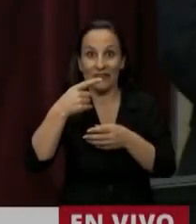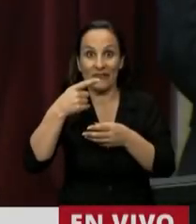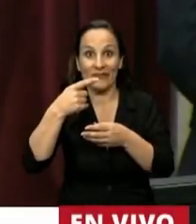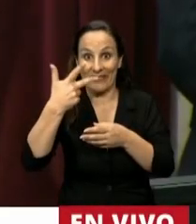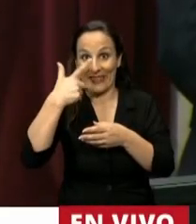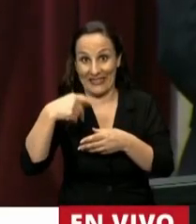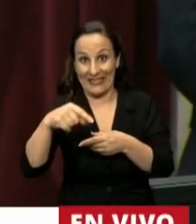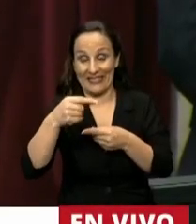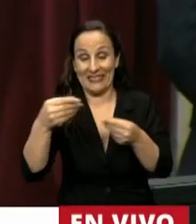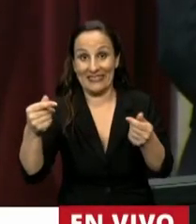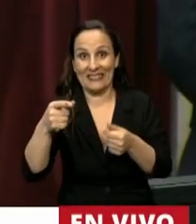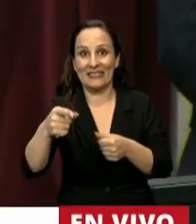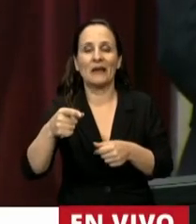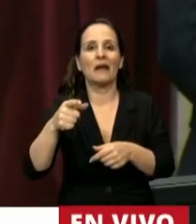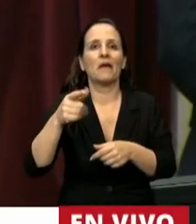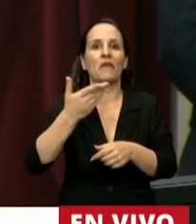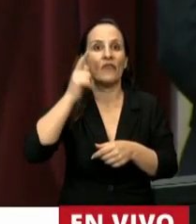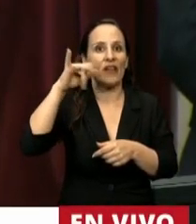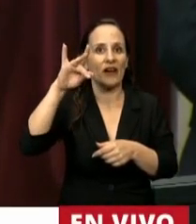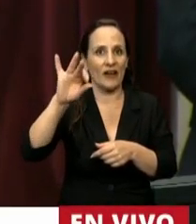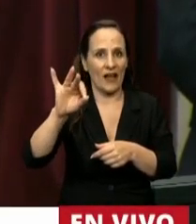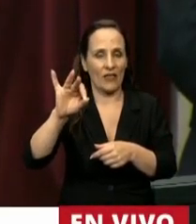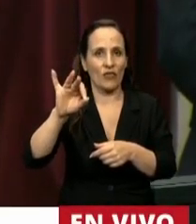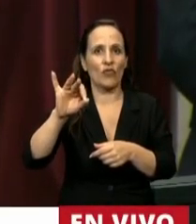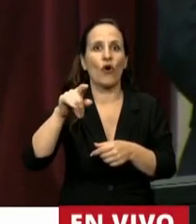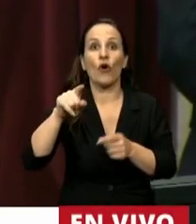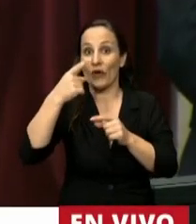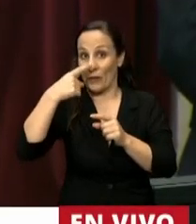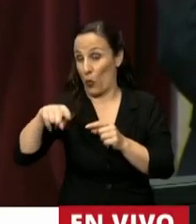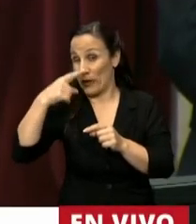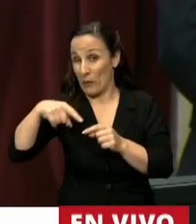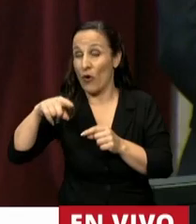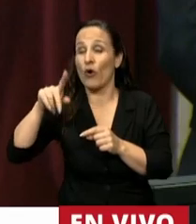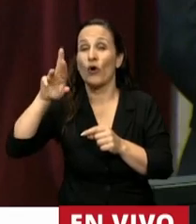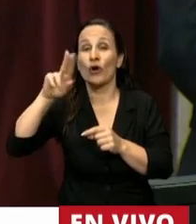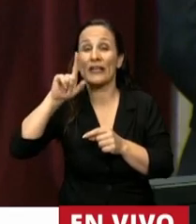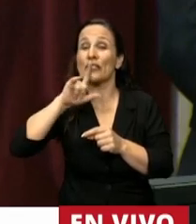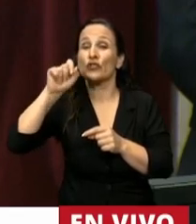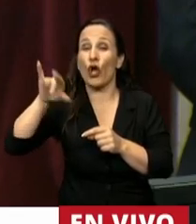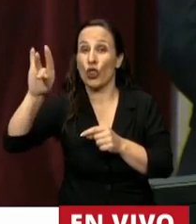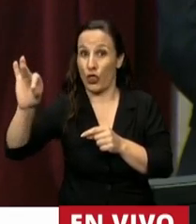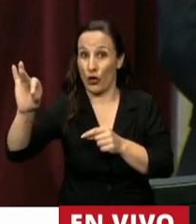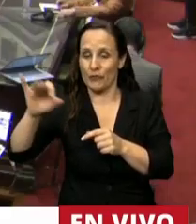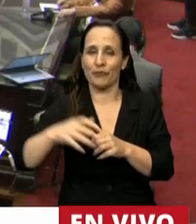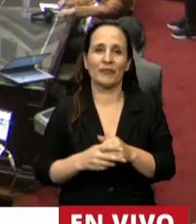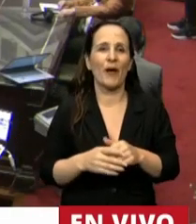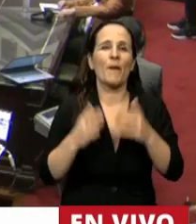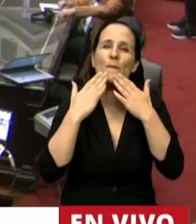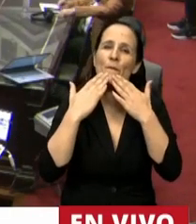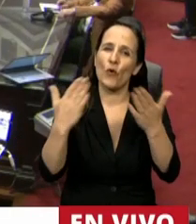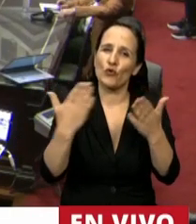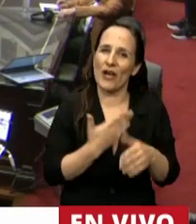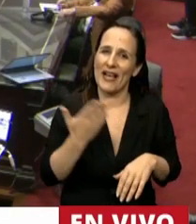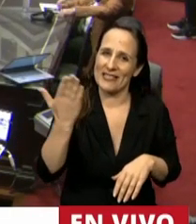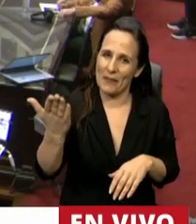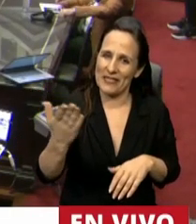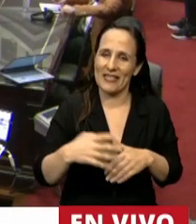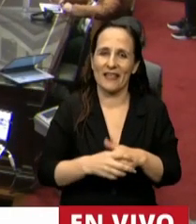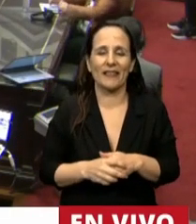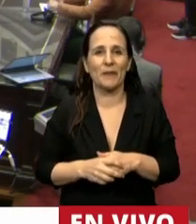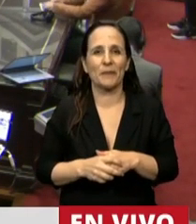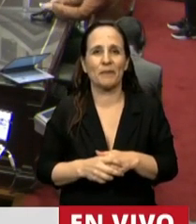Diputado Fernández Langan, cierra la lista el diputado Ritondo. Muchas gracias, presidente. Hoy